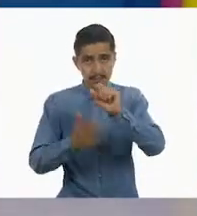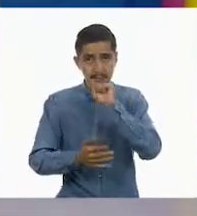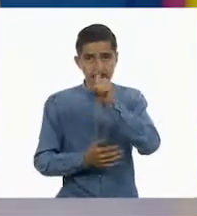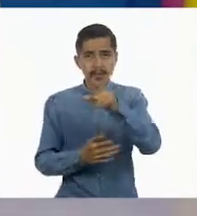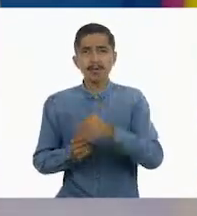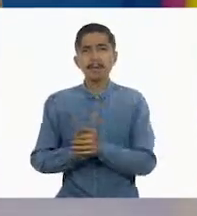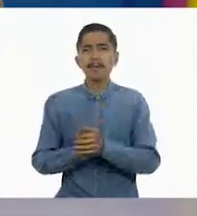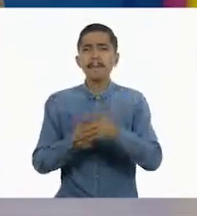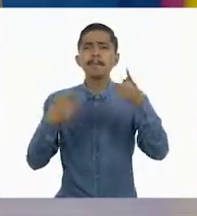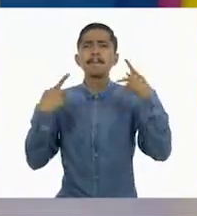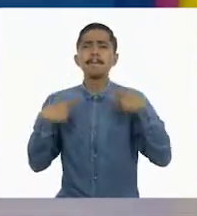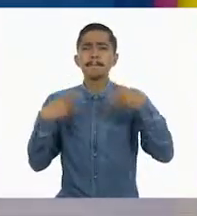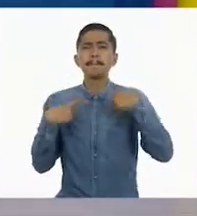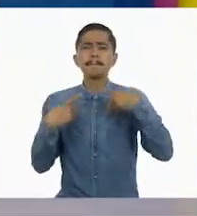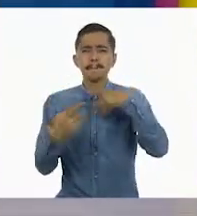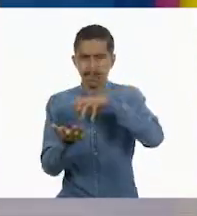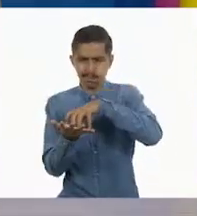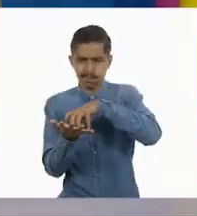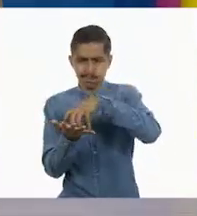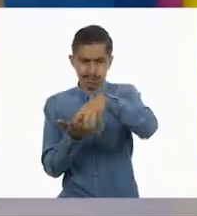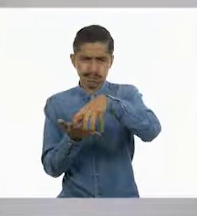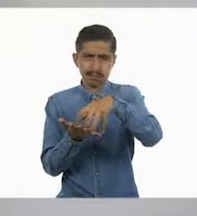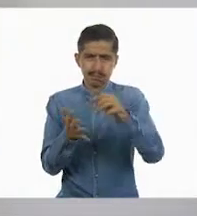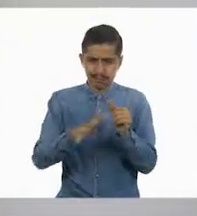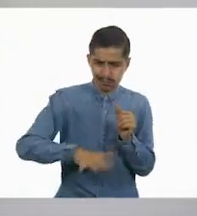La población